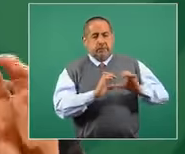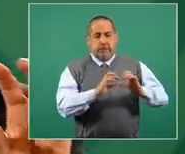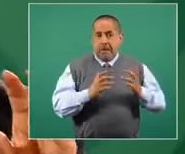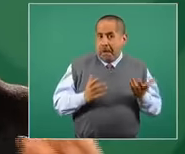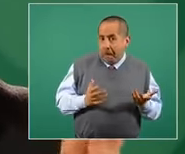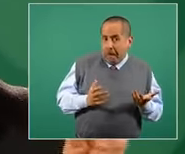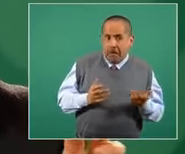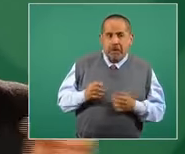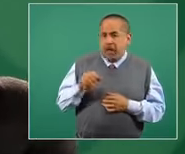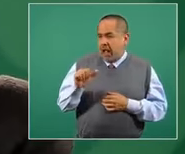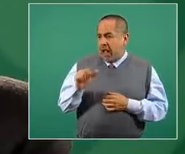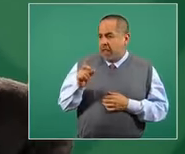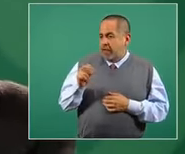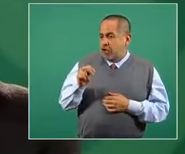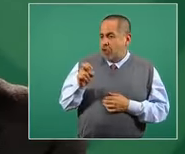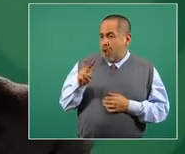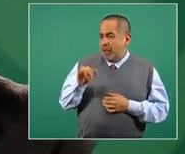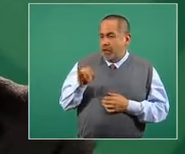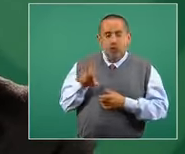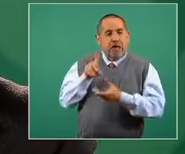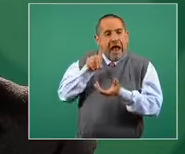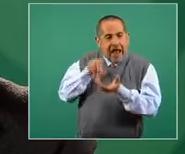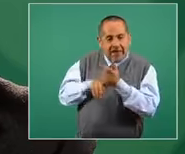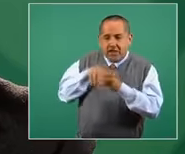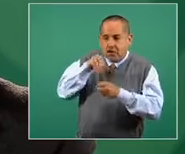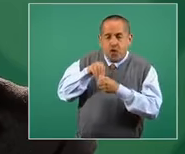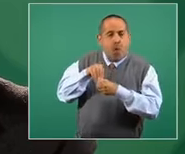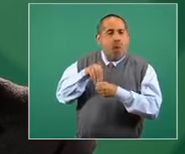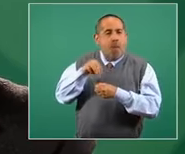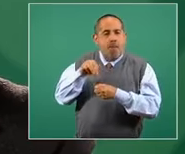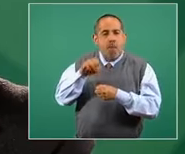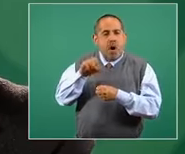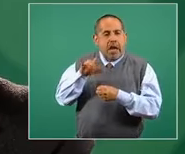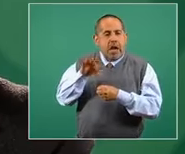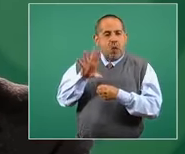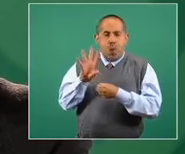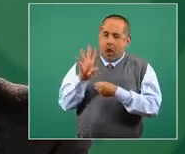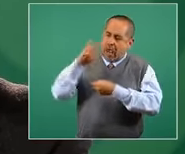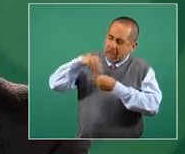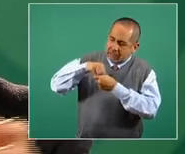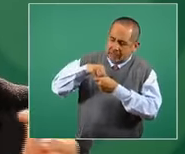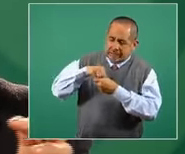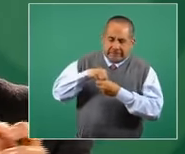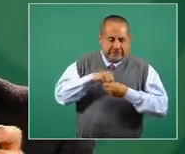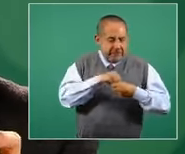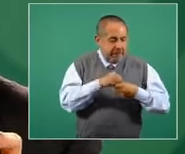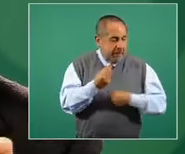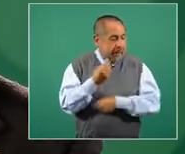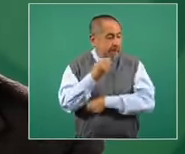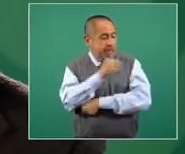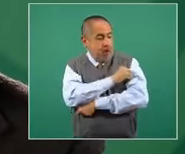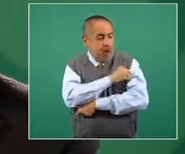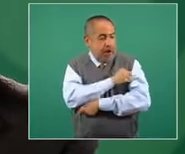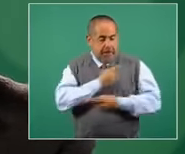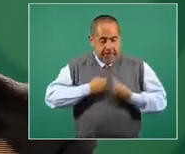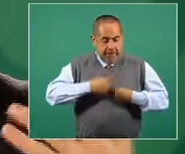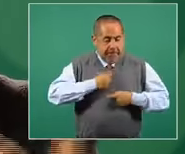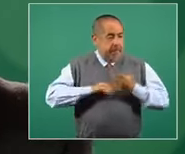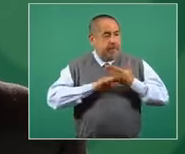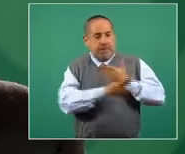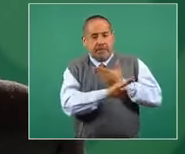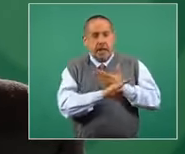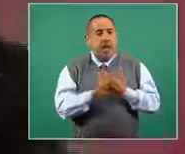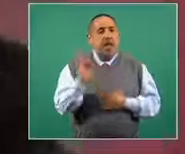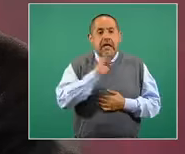adenovirus es el acarreador de las moléculas del virus SARS-CoV-2 y esta fuera inhibida por